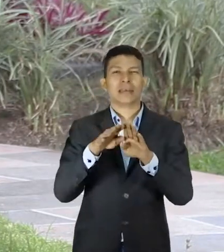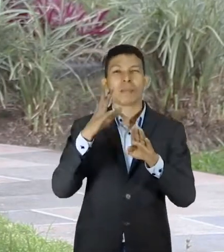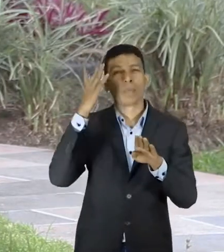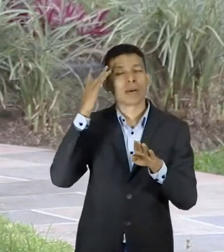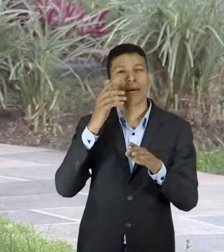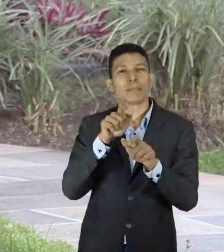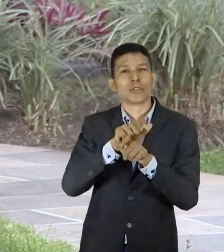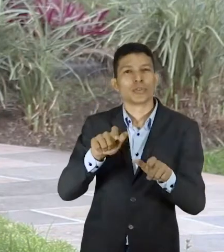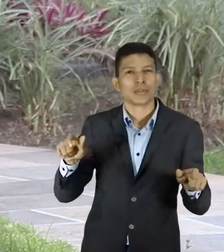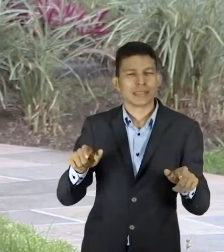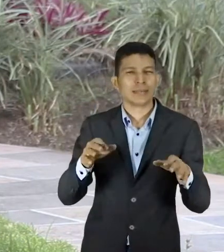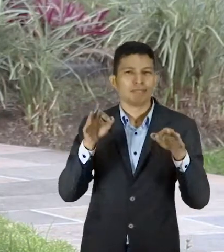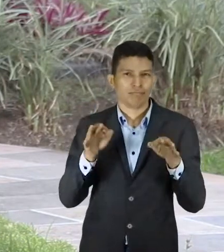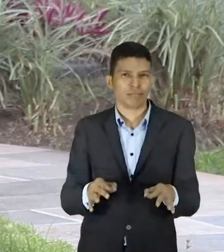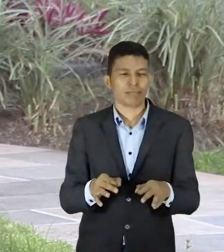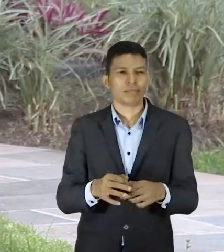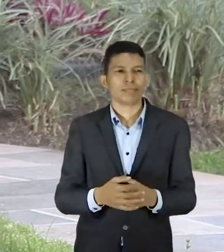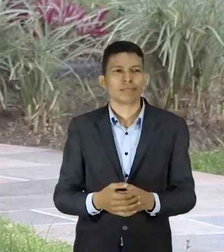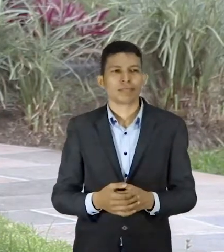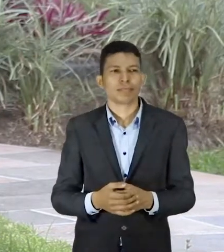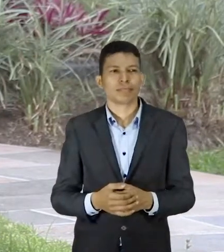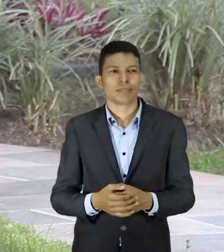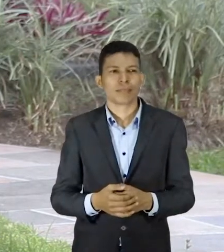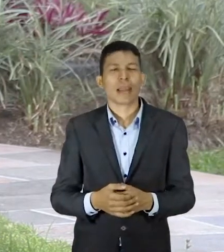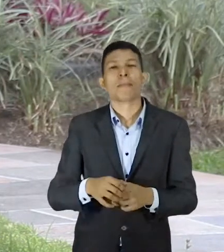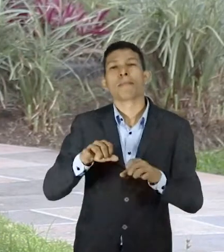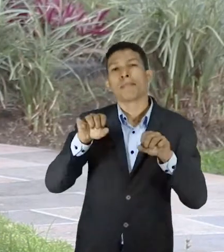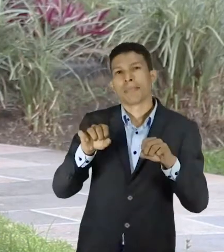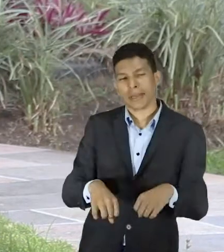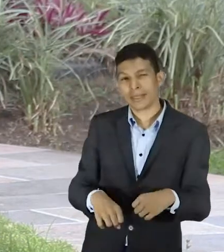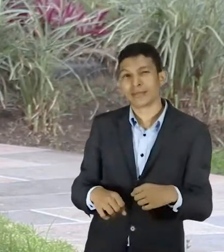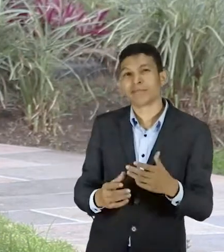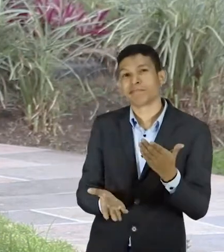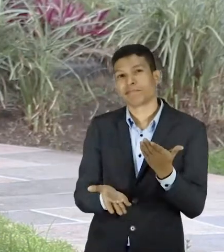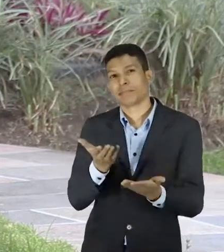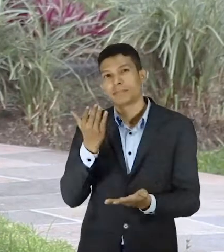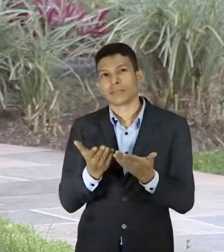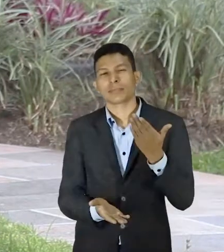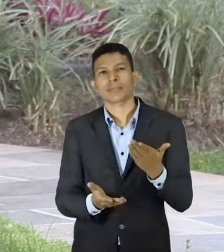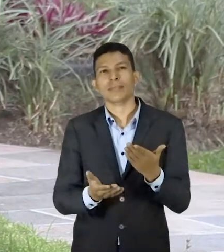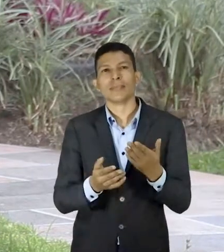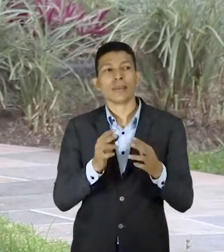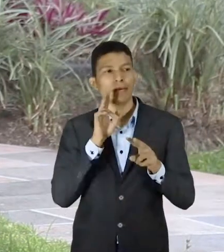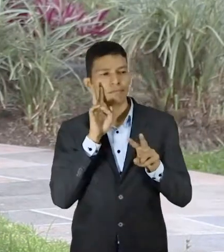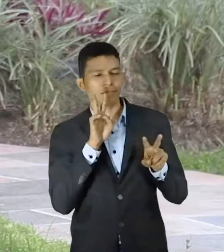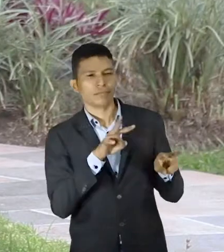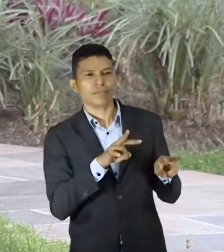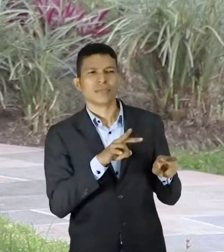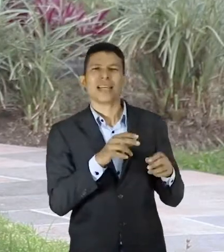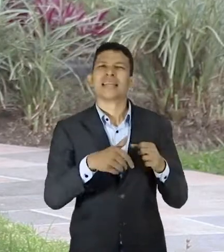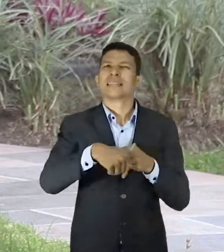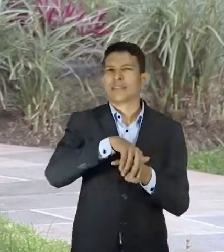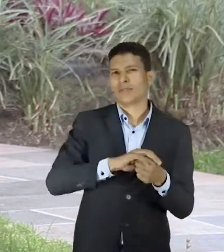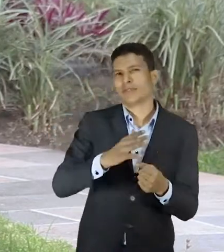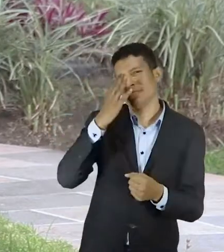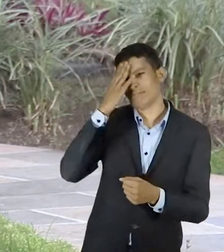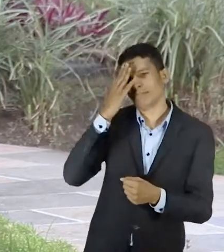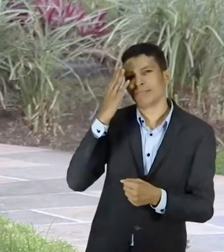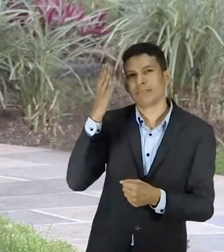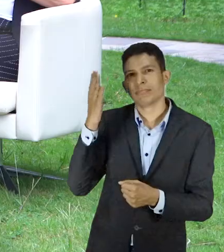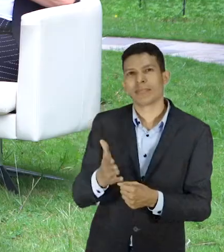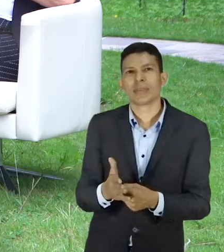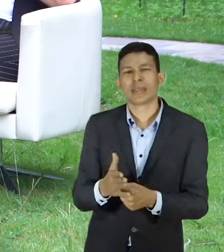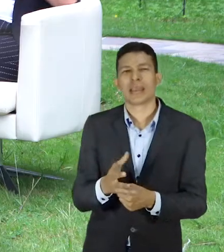mucho temor. Yo he observado que la gente, cuando se entera que uno tiene